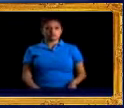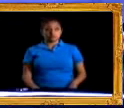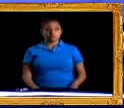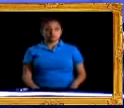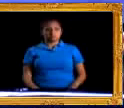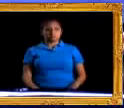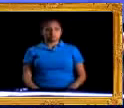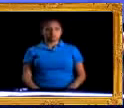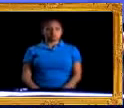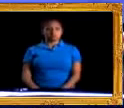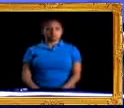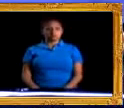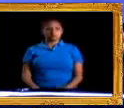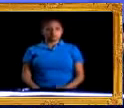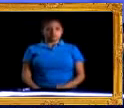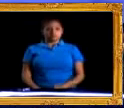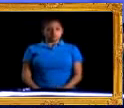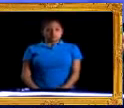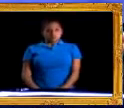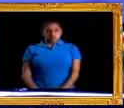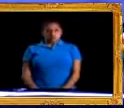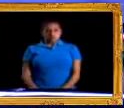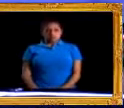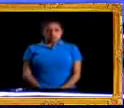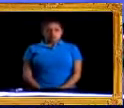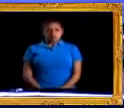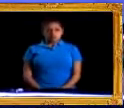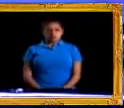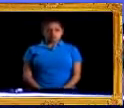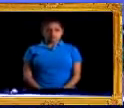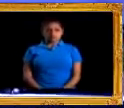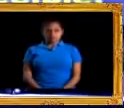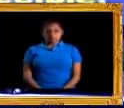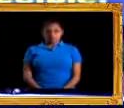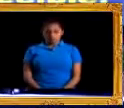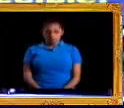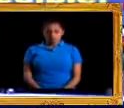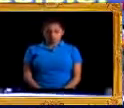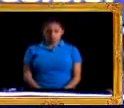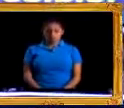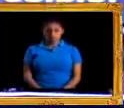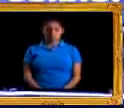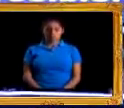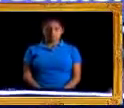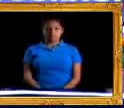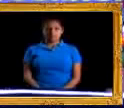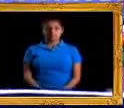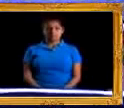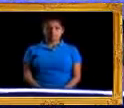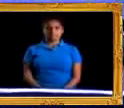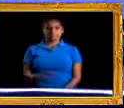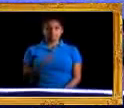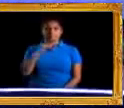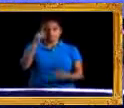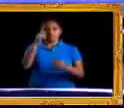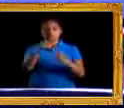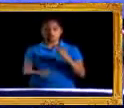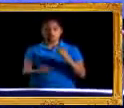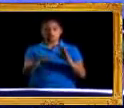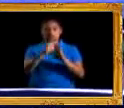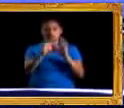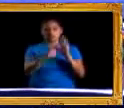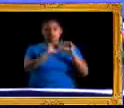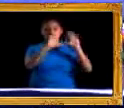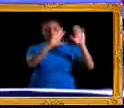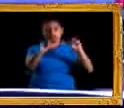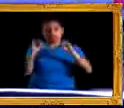Señor puso en mi corazón. Cayó la gran Babilonia, usted lo sabe, Revelación o Apocalipsis capítulo 18, verso